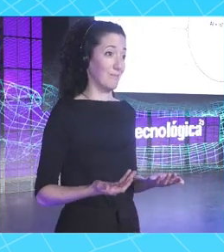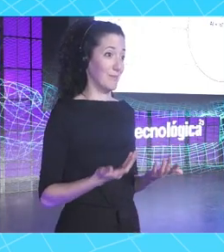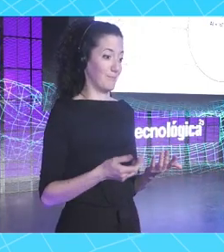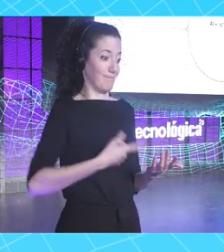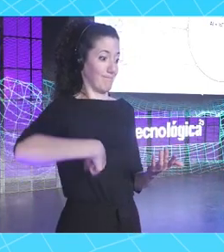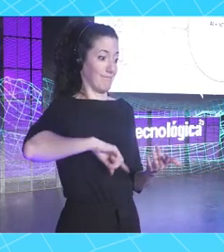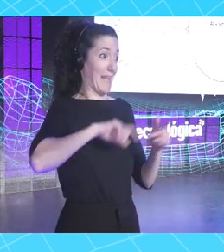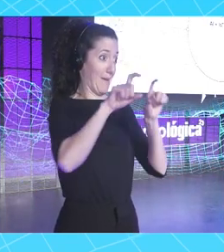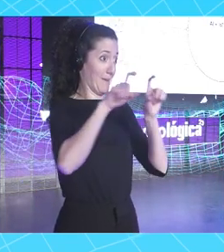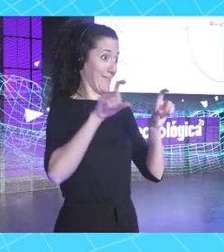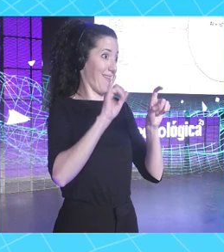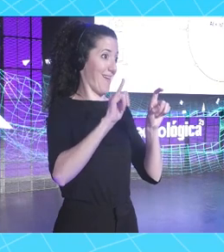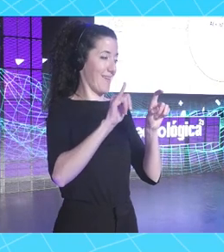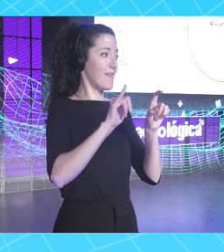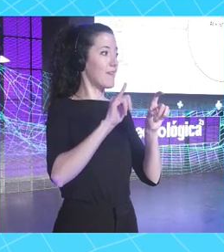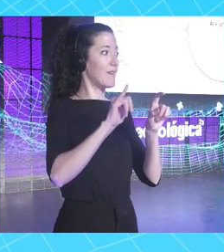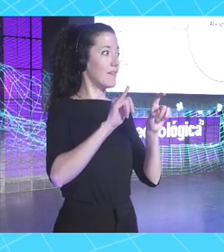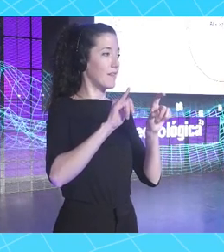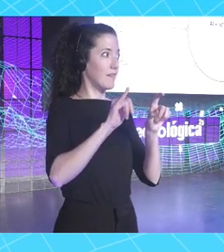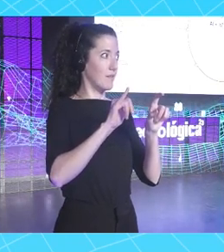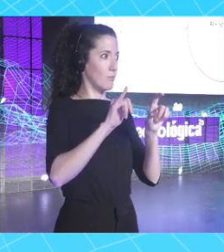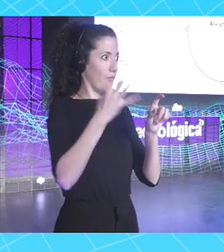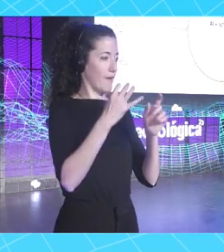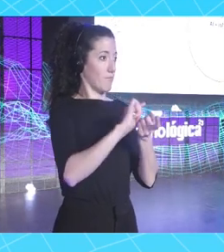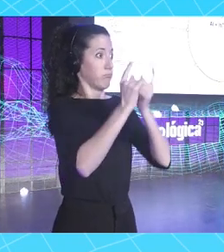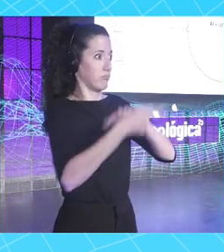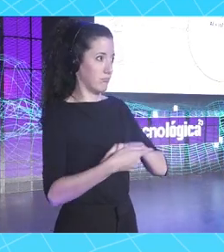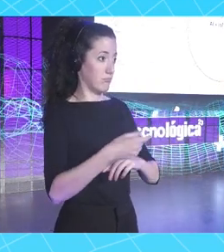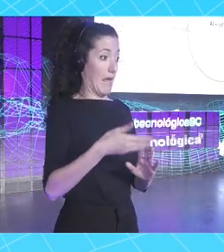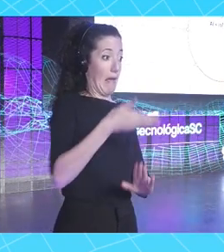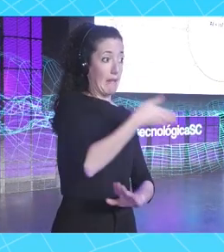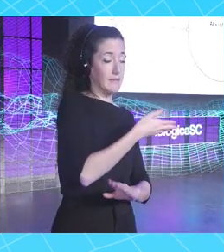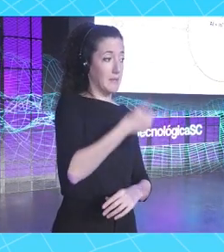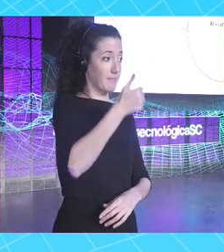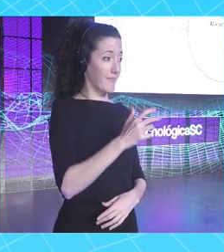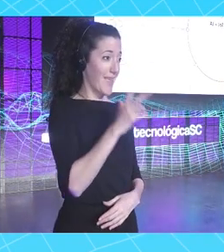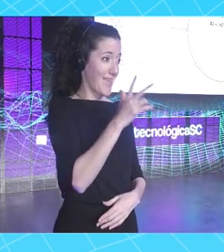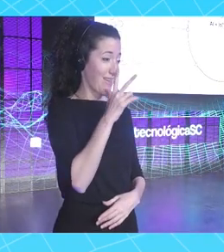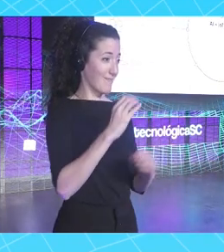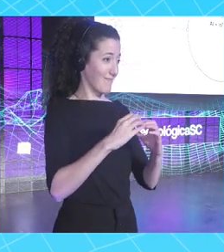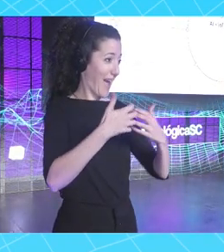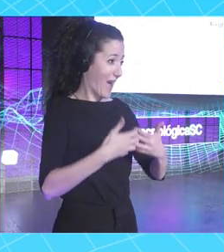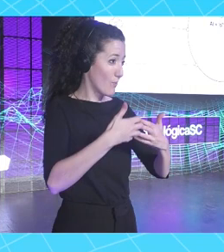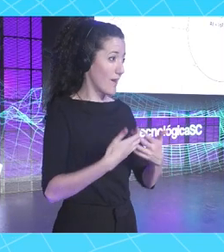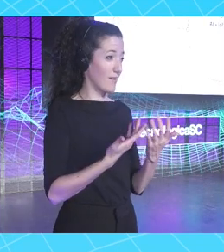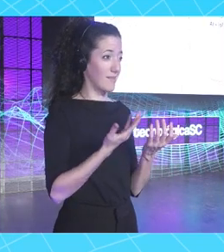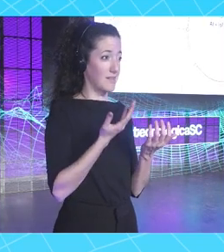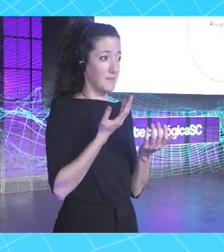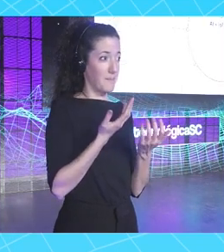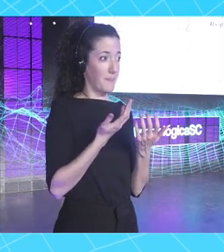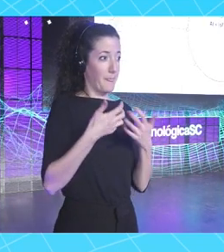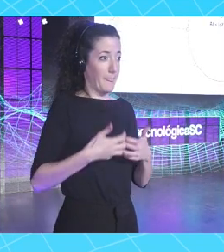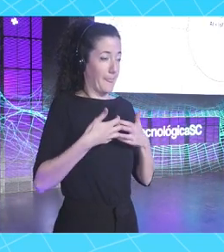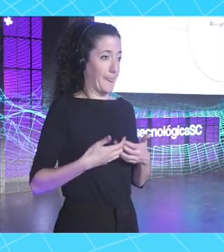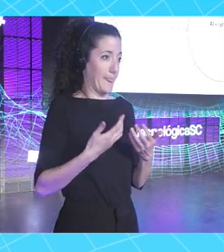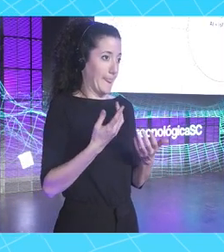y entendáis que nosotros veníamos de hacer Hardware hacer solamente dispositivos teníamos en su mayoría ingenieros electrónicos